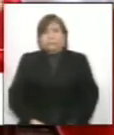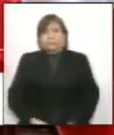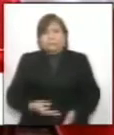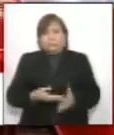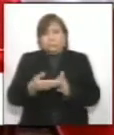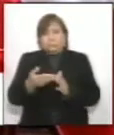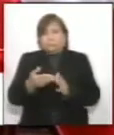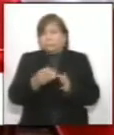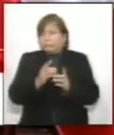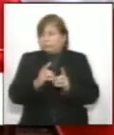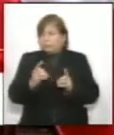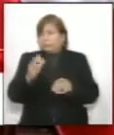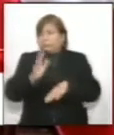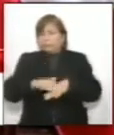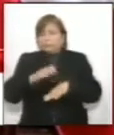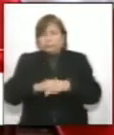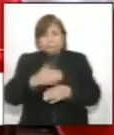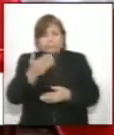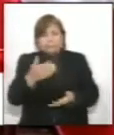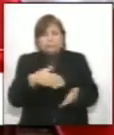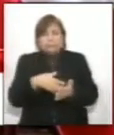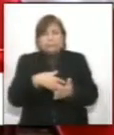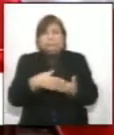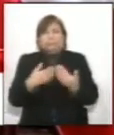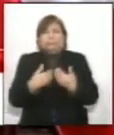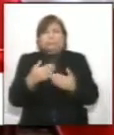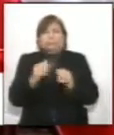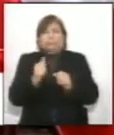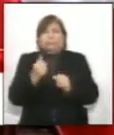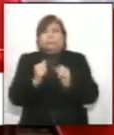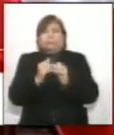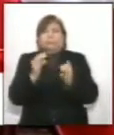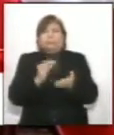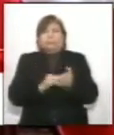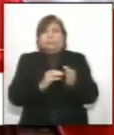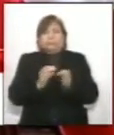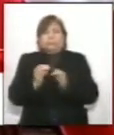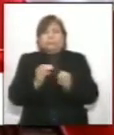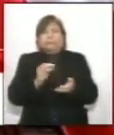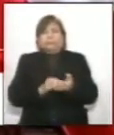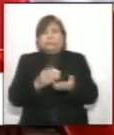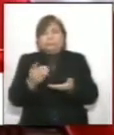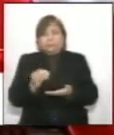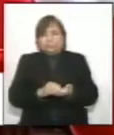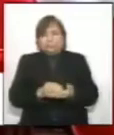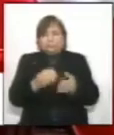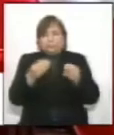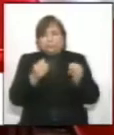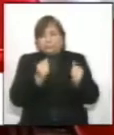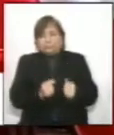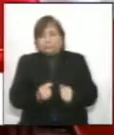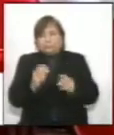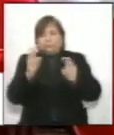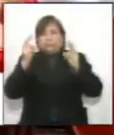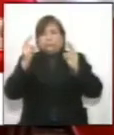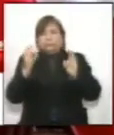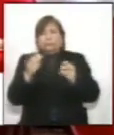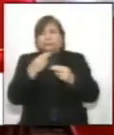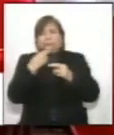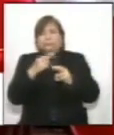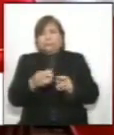manera democrática le ha advertido las debilidades que tiene, 10 días más para poder explicar los temas, para que consensuar los temas y para tener